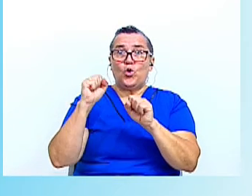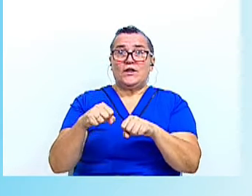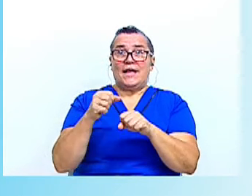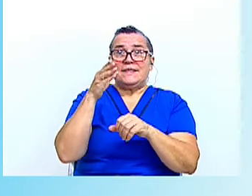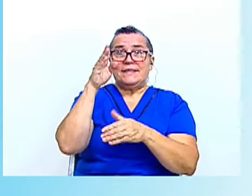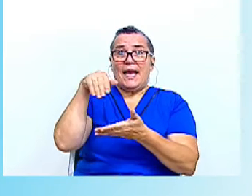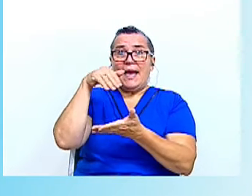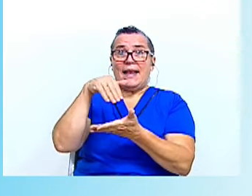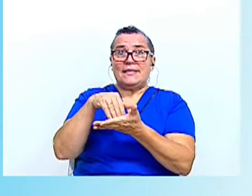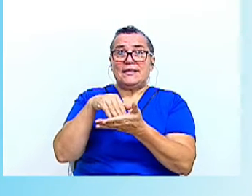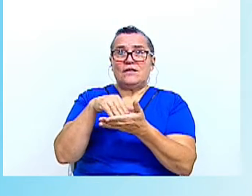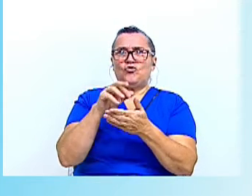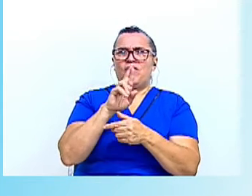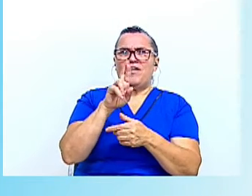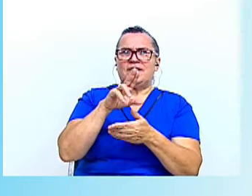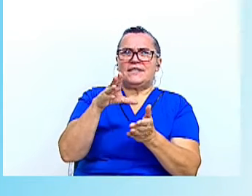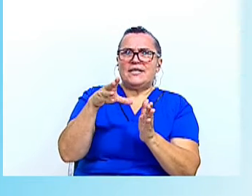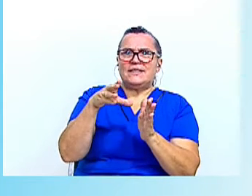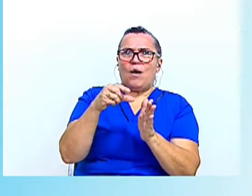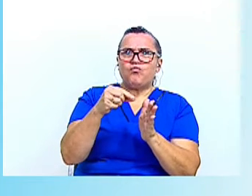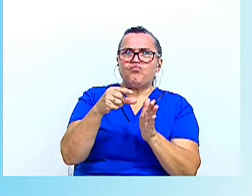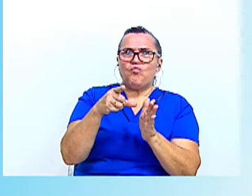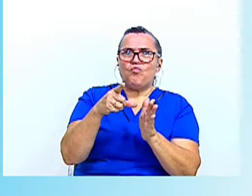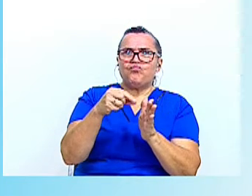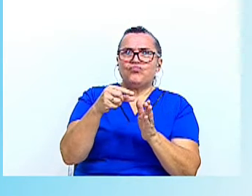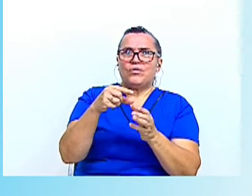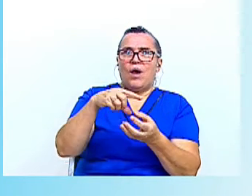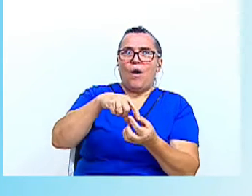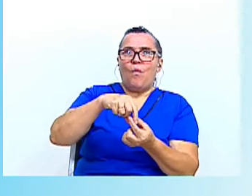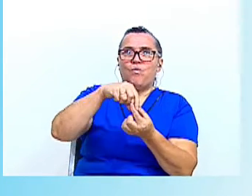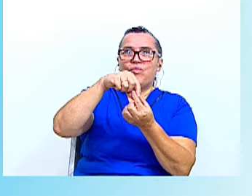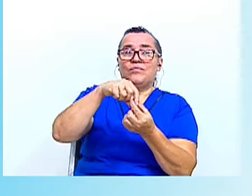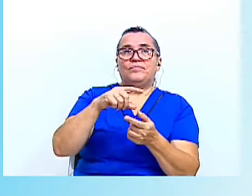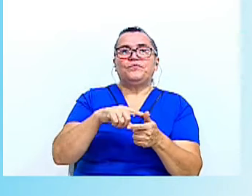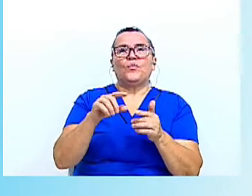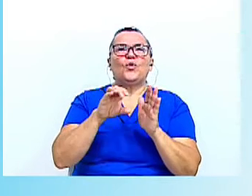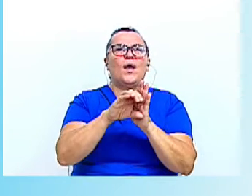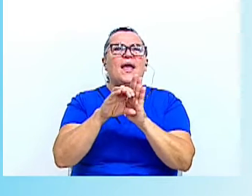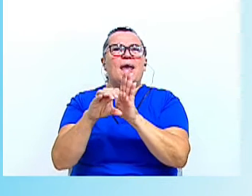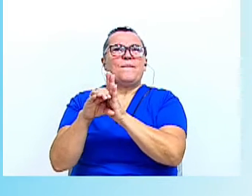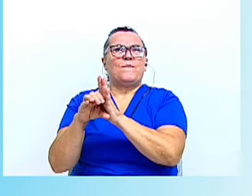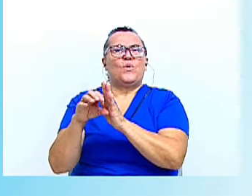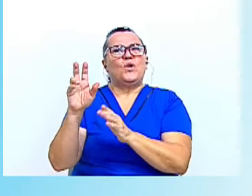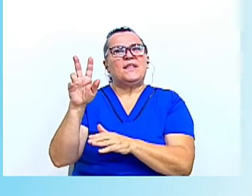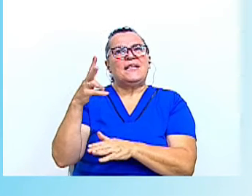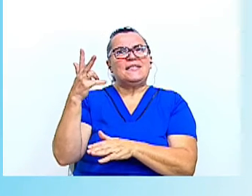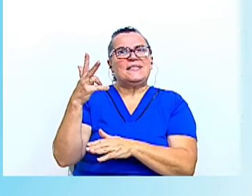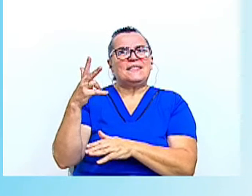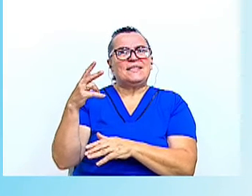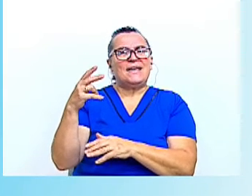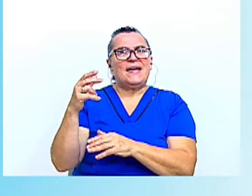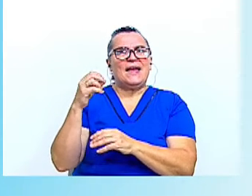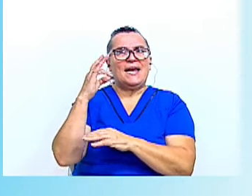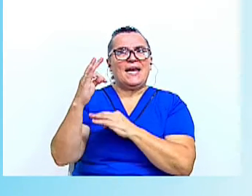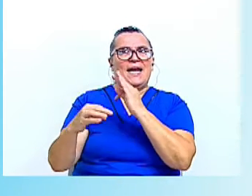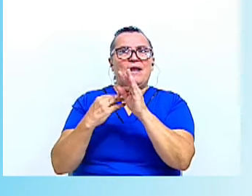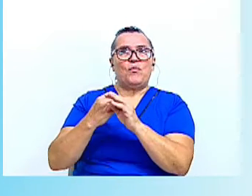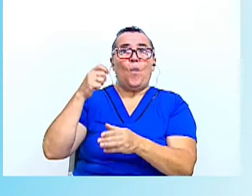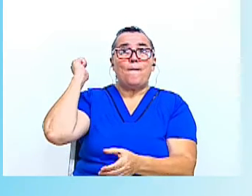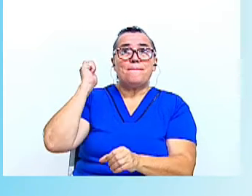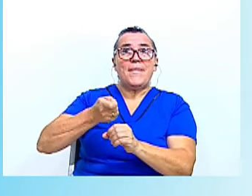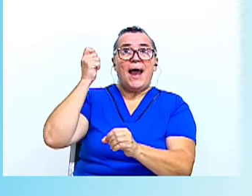medio y la fuerza de resistencia en otro extremo. Otros ejemplos de palancas de tercer género son el